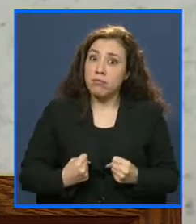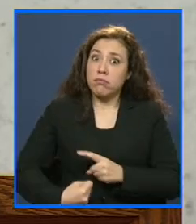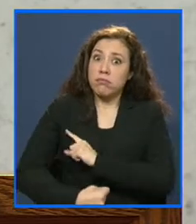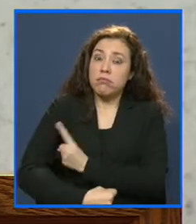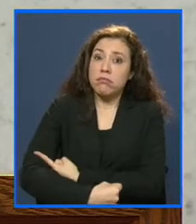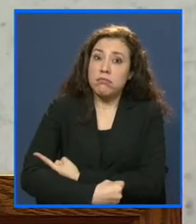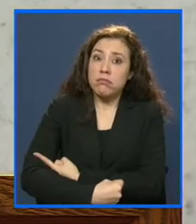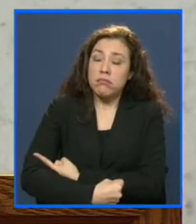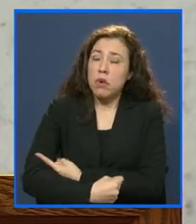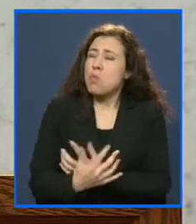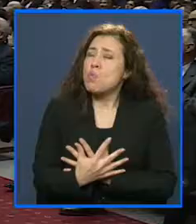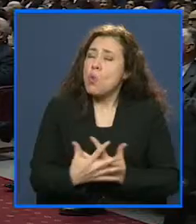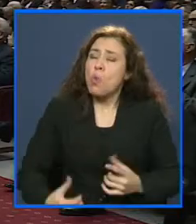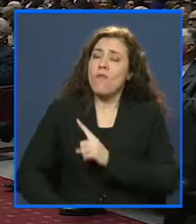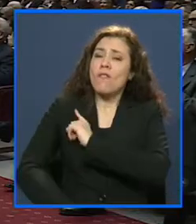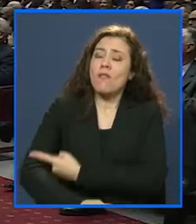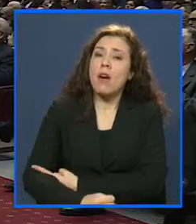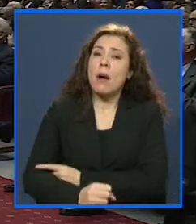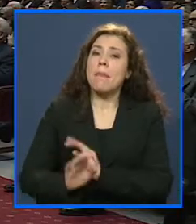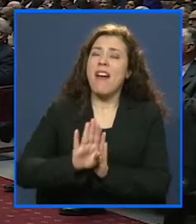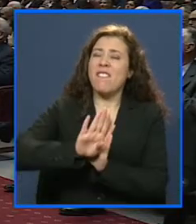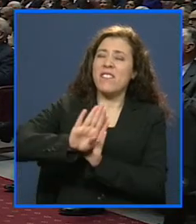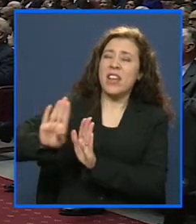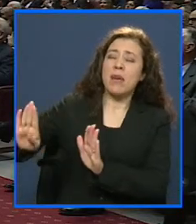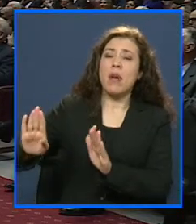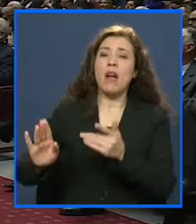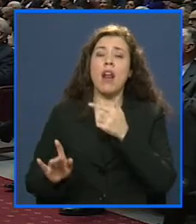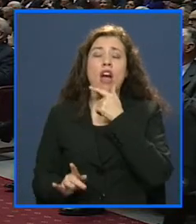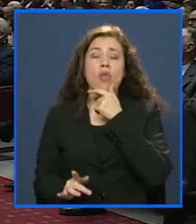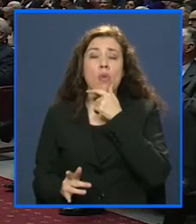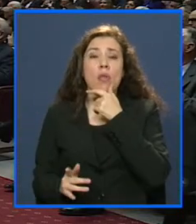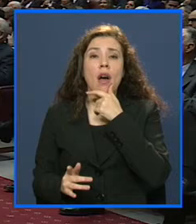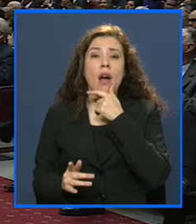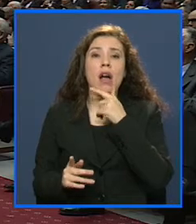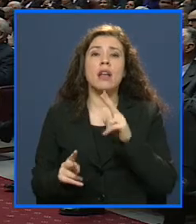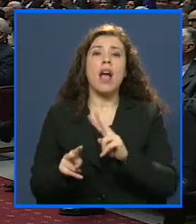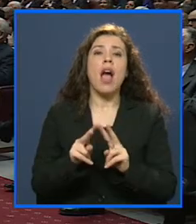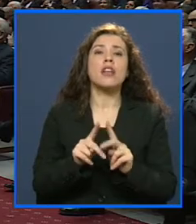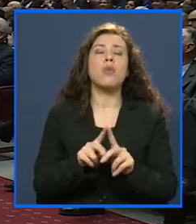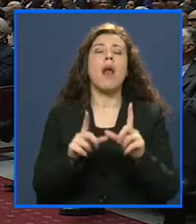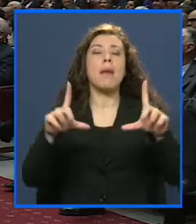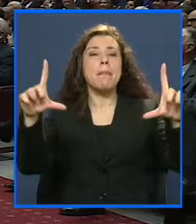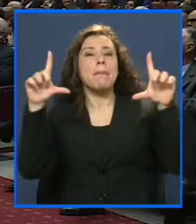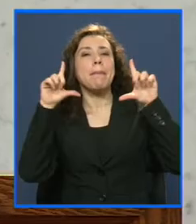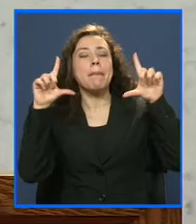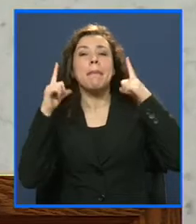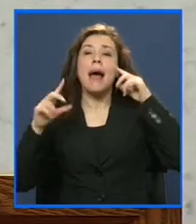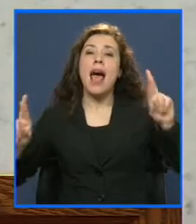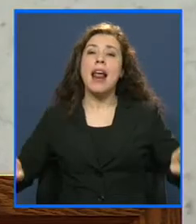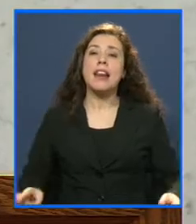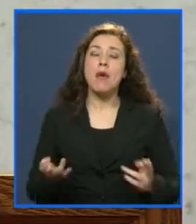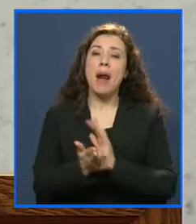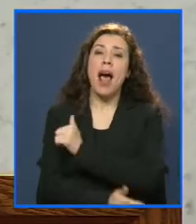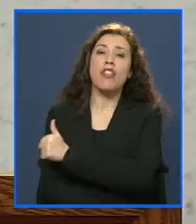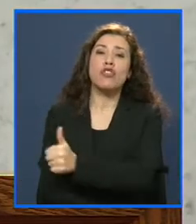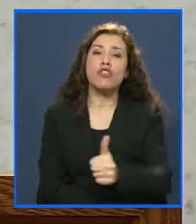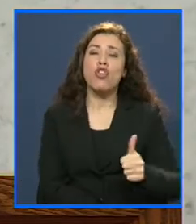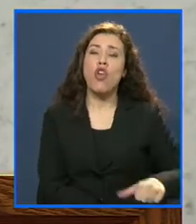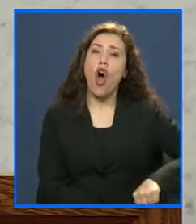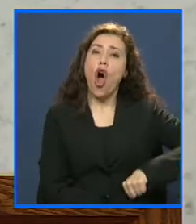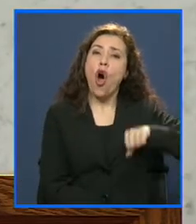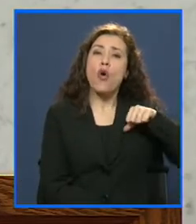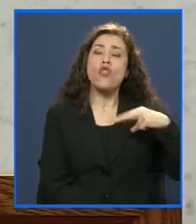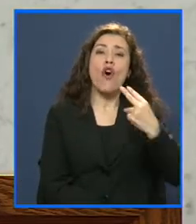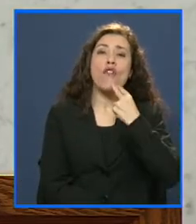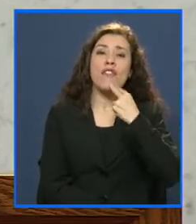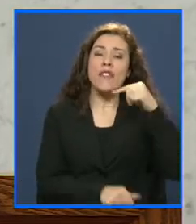mucha valentía para alejar los espejismos con que se ha venido vistiendo el populismo y recuperar para todos y todas el orgullo de vivir